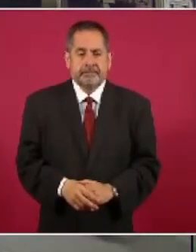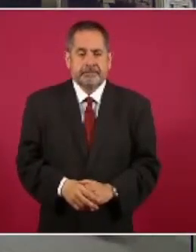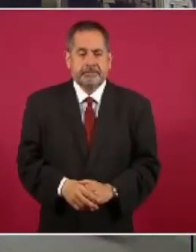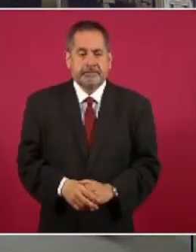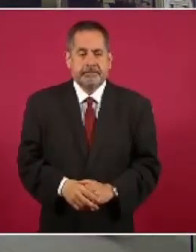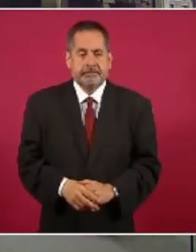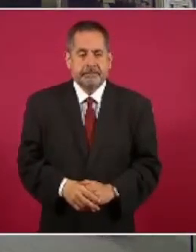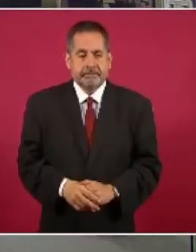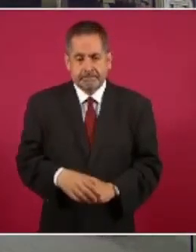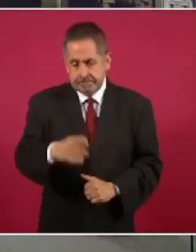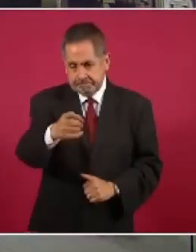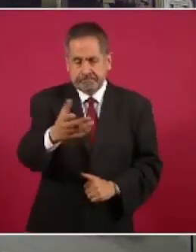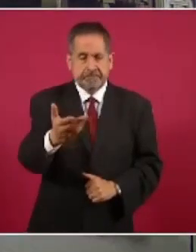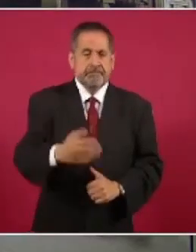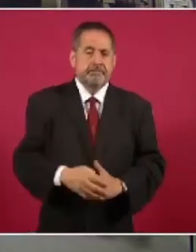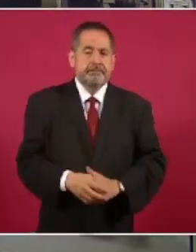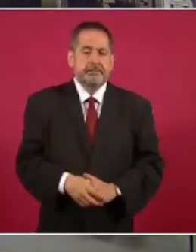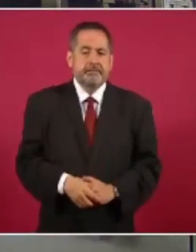Vamos.